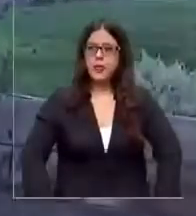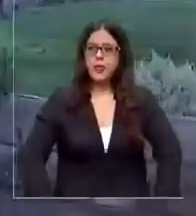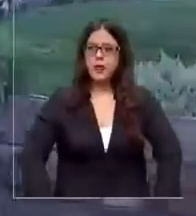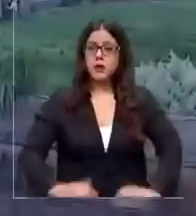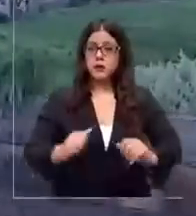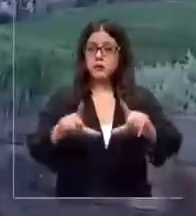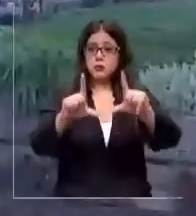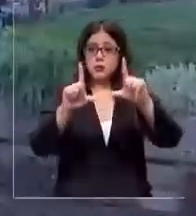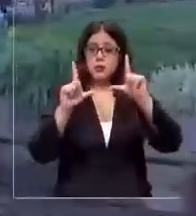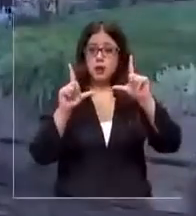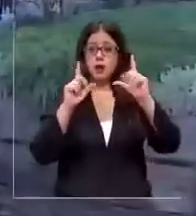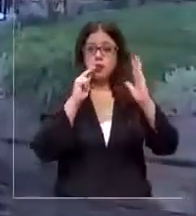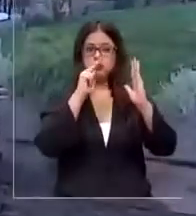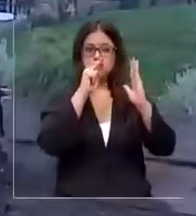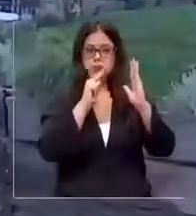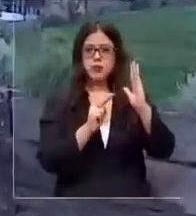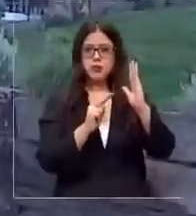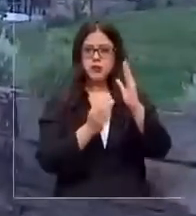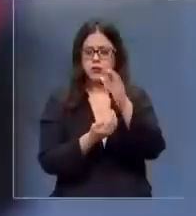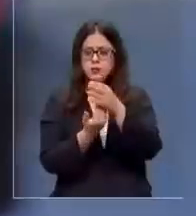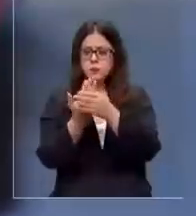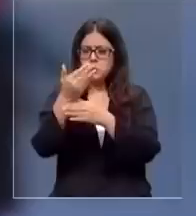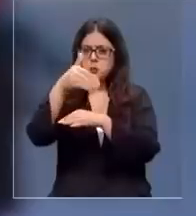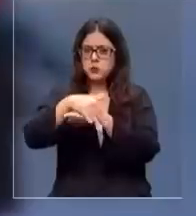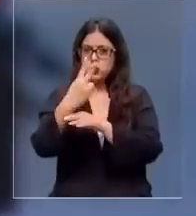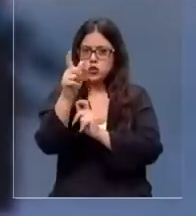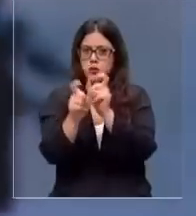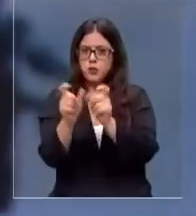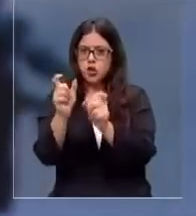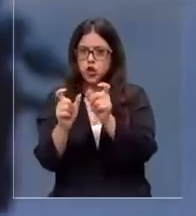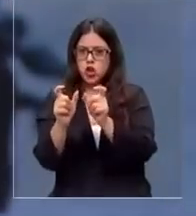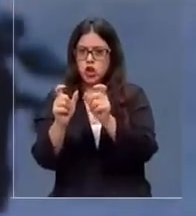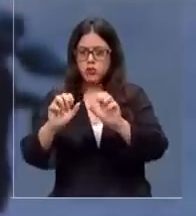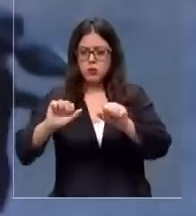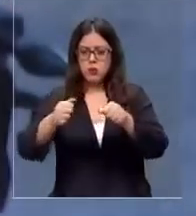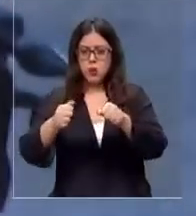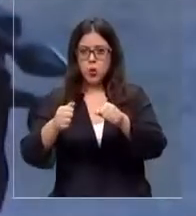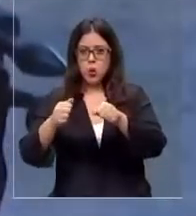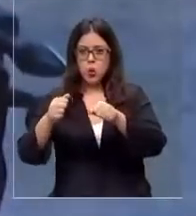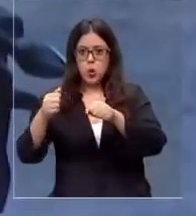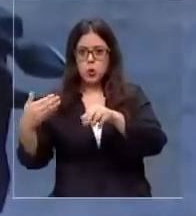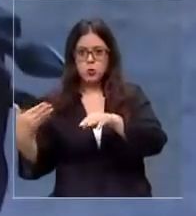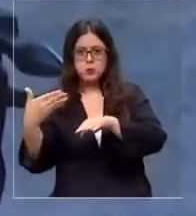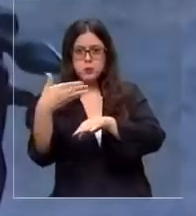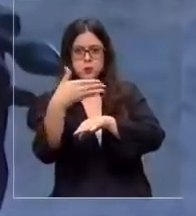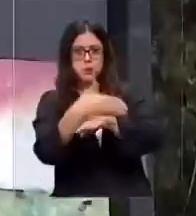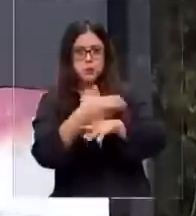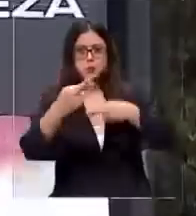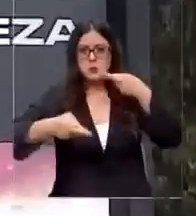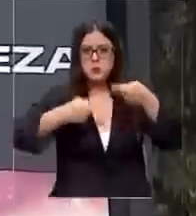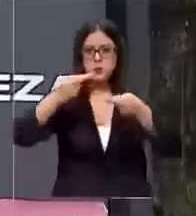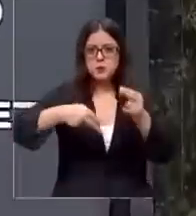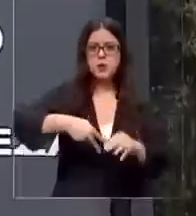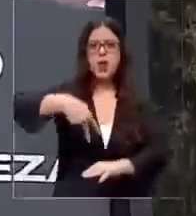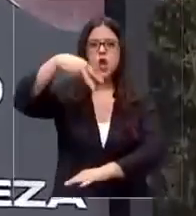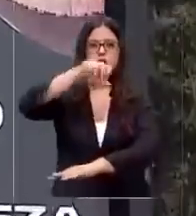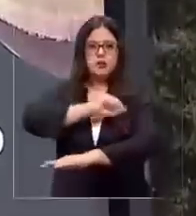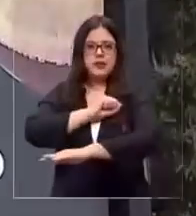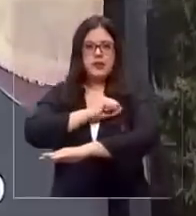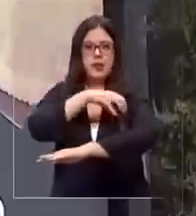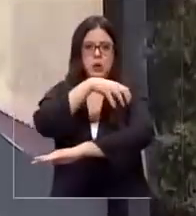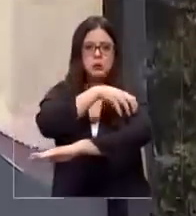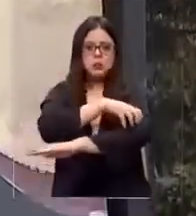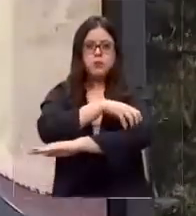Las imágenes muestran cómo a plena luz del día, dos delincuentes llegan en una moto hasta un restaurante en la zona norte de Santiago.